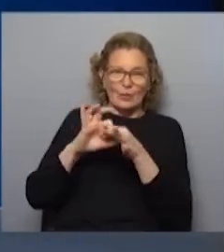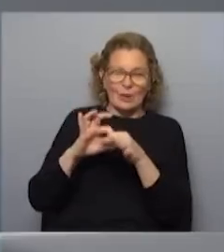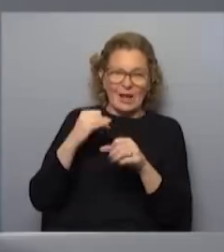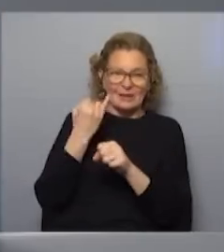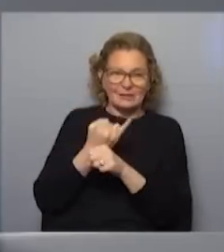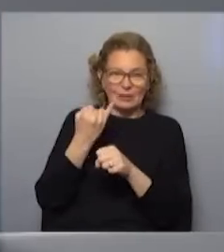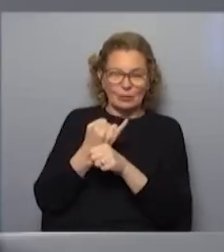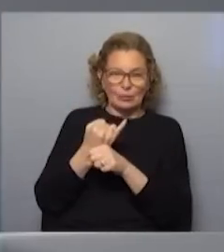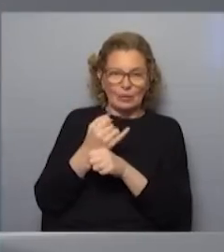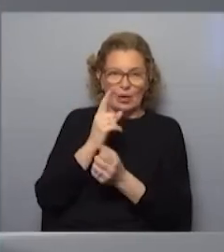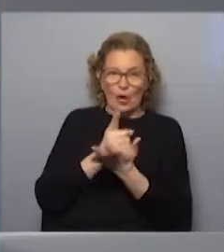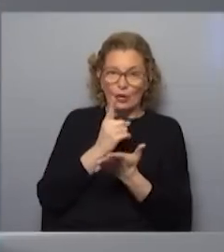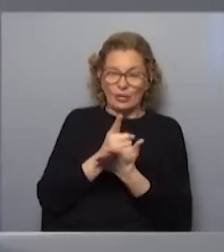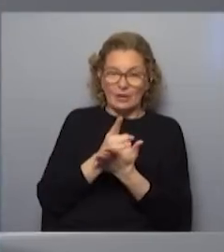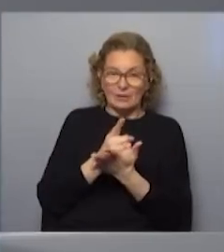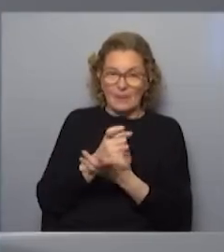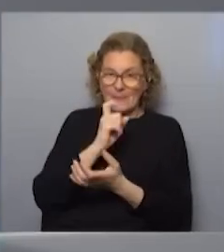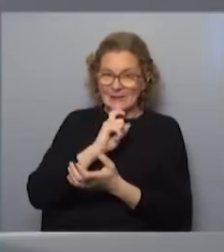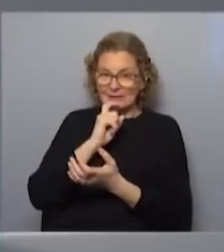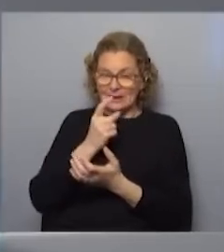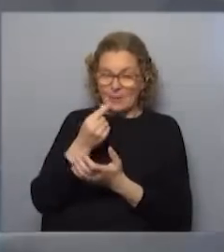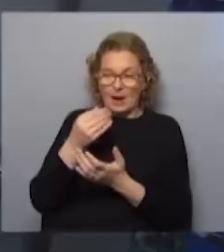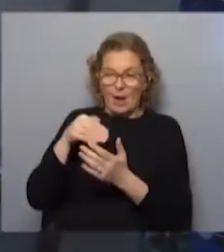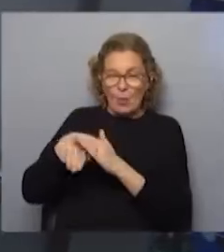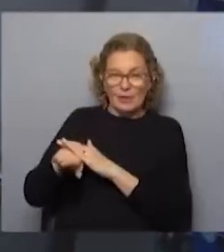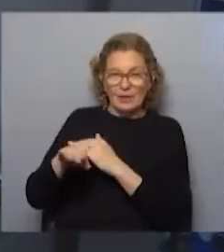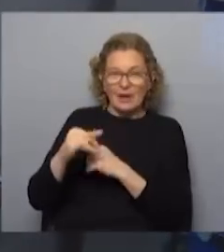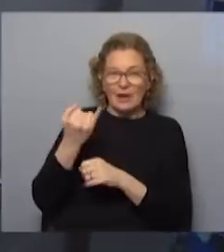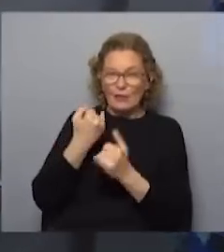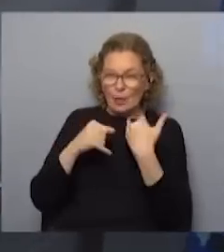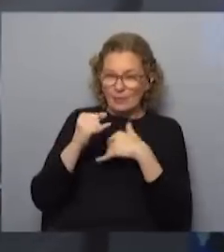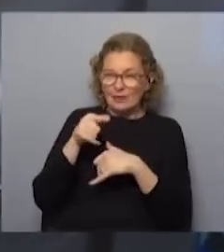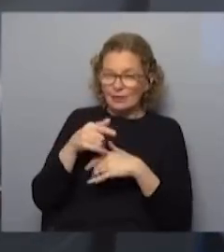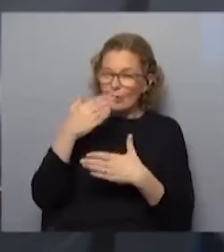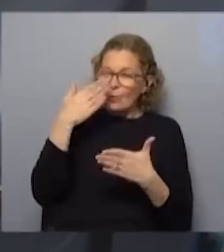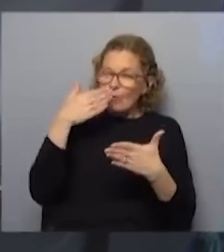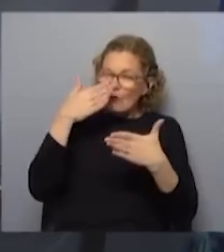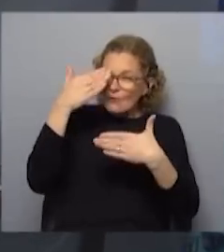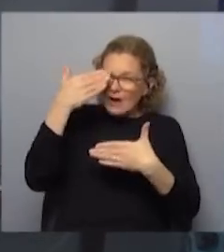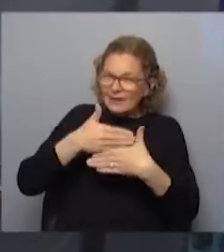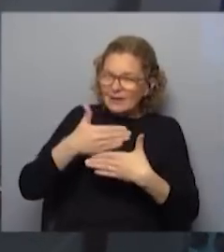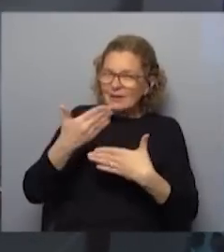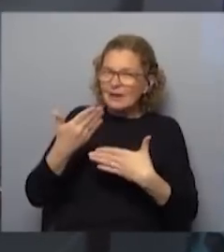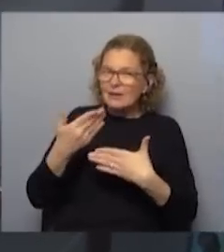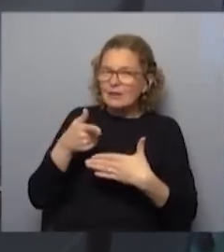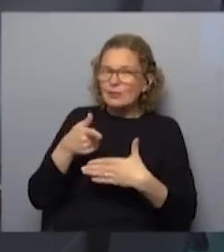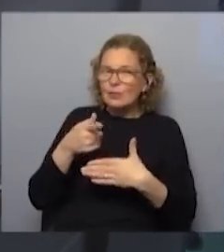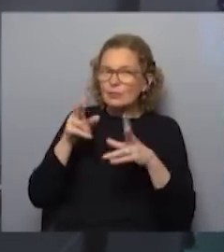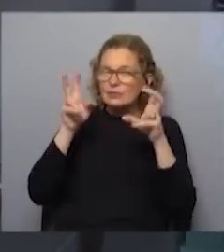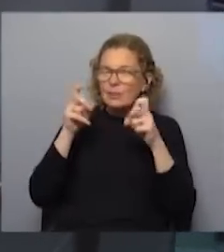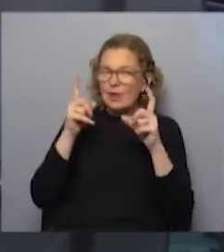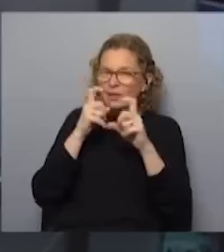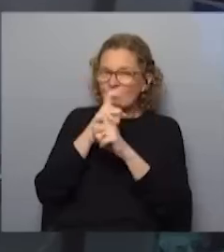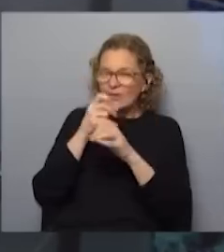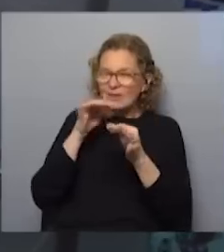institución que le dio la orden de engañar para recabar información Sí esa Barrera Sí eso es una cuestión difícil